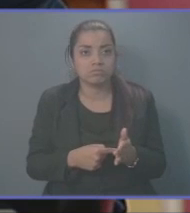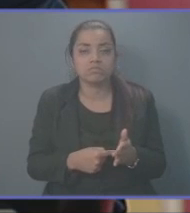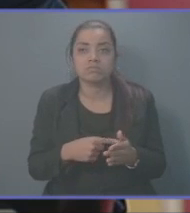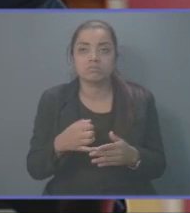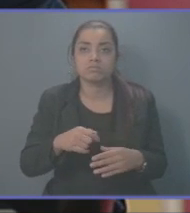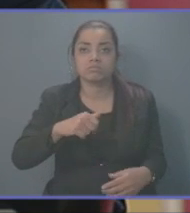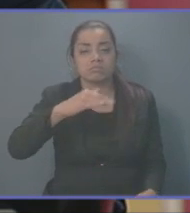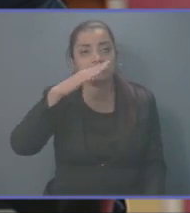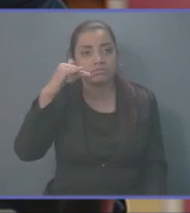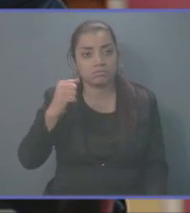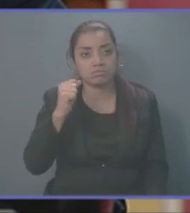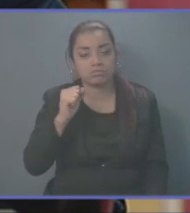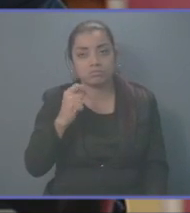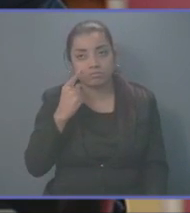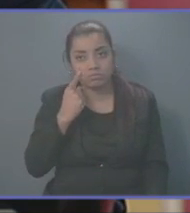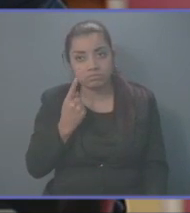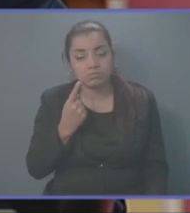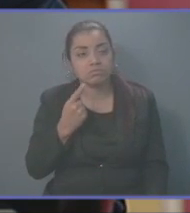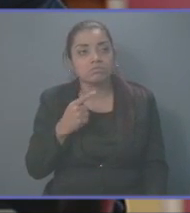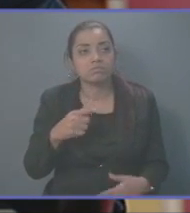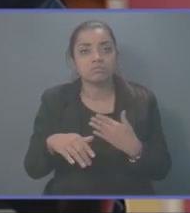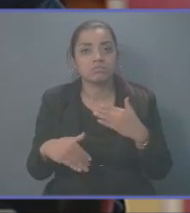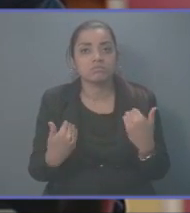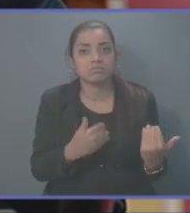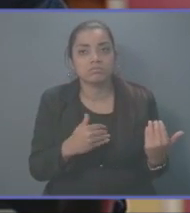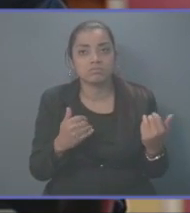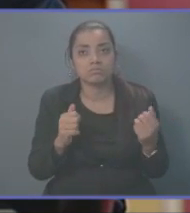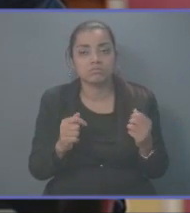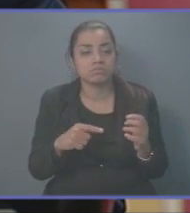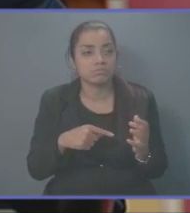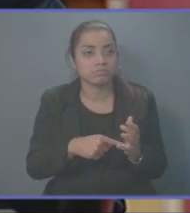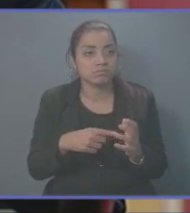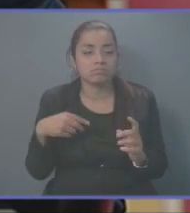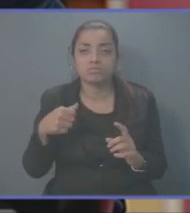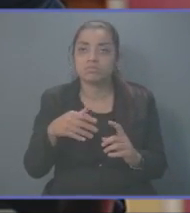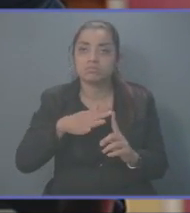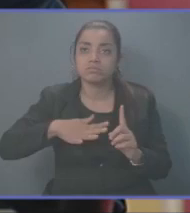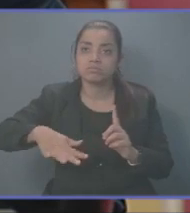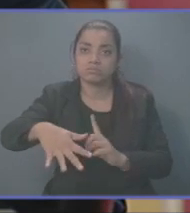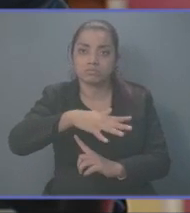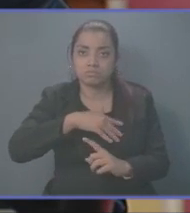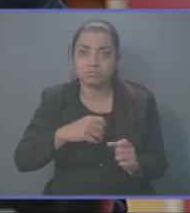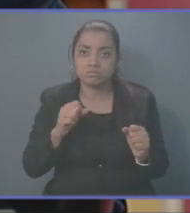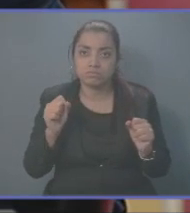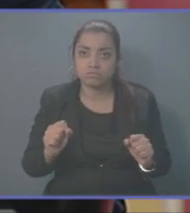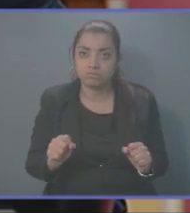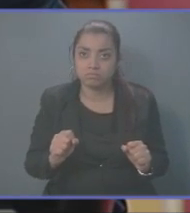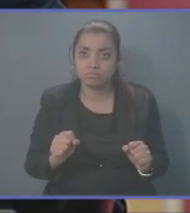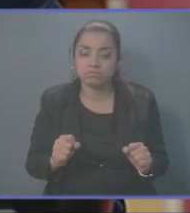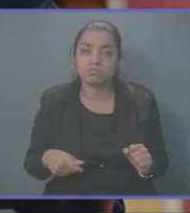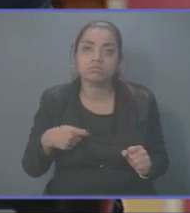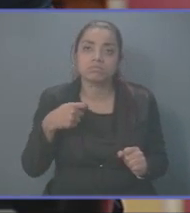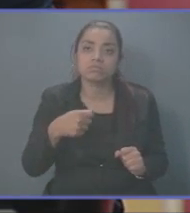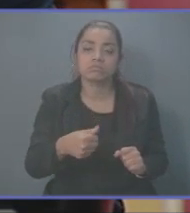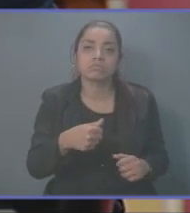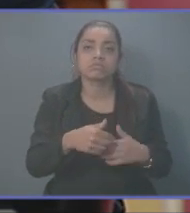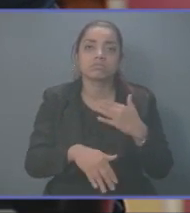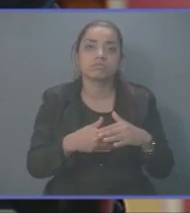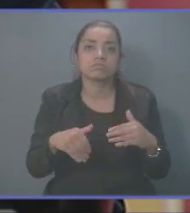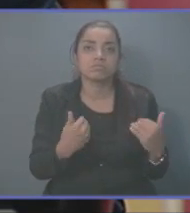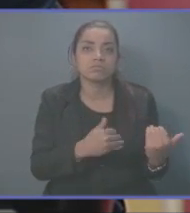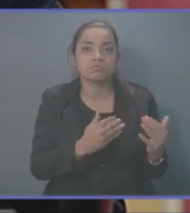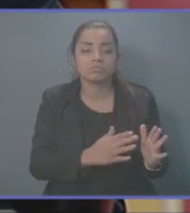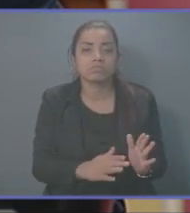República solventaran los pagos que tenían pendientes, situación que también le permitió al fisco incrementar la recaudación en dicho